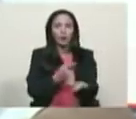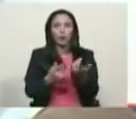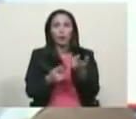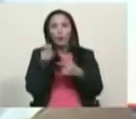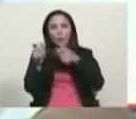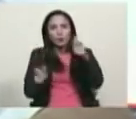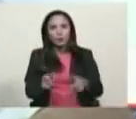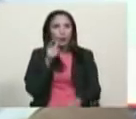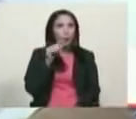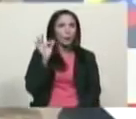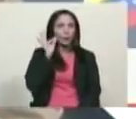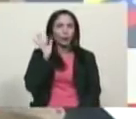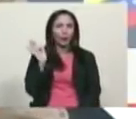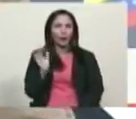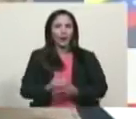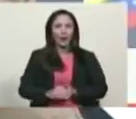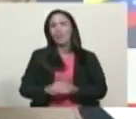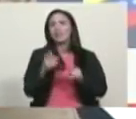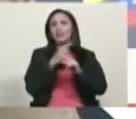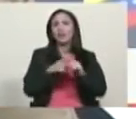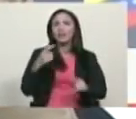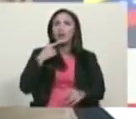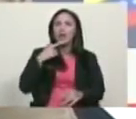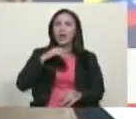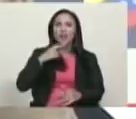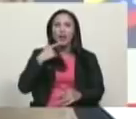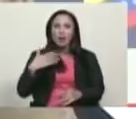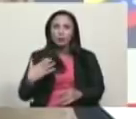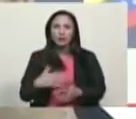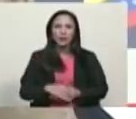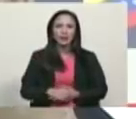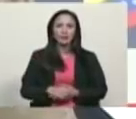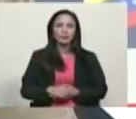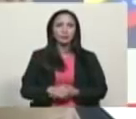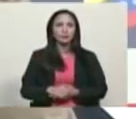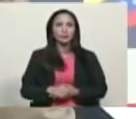musulmanes, tibetanos, judíos,